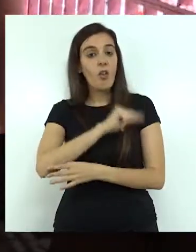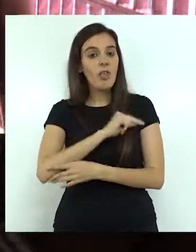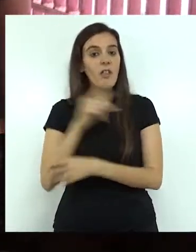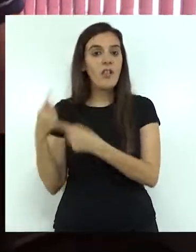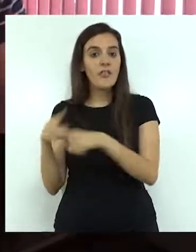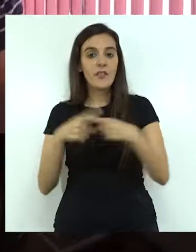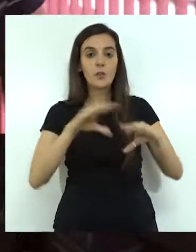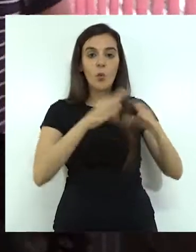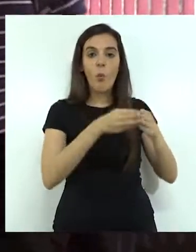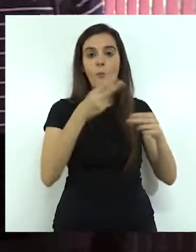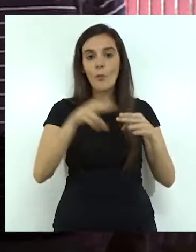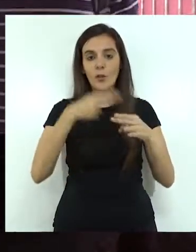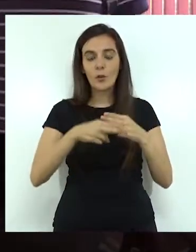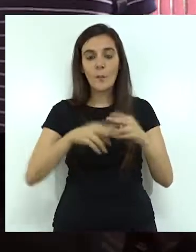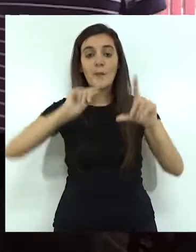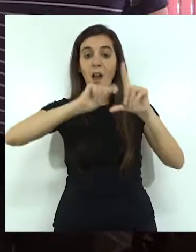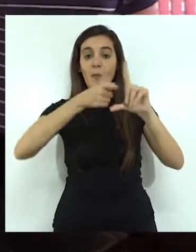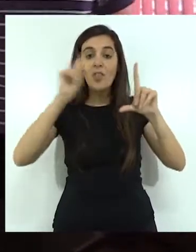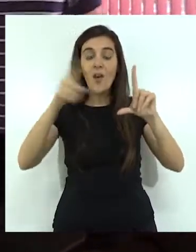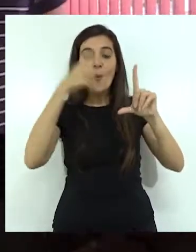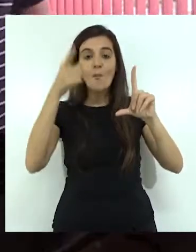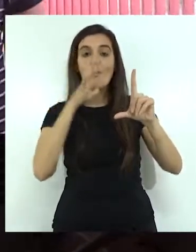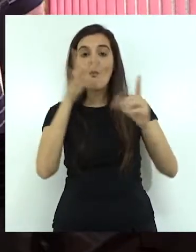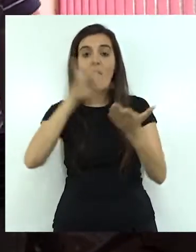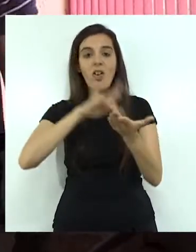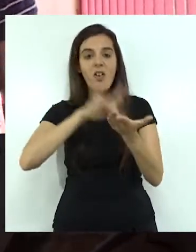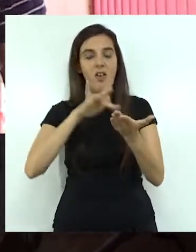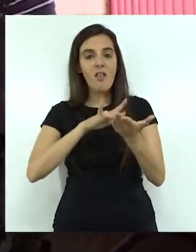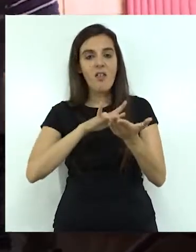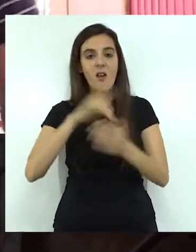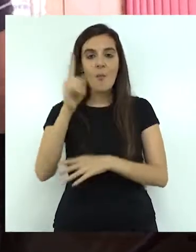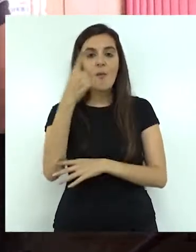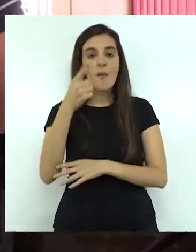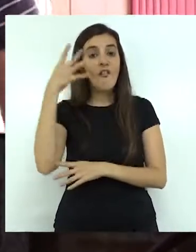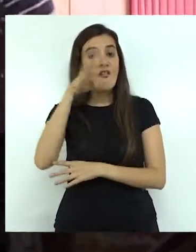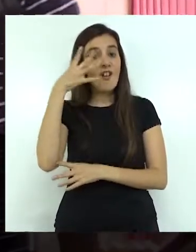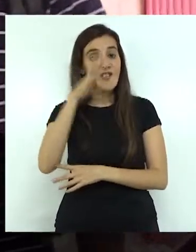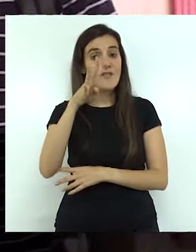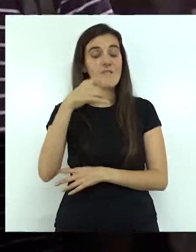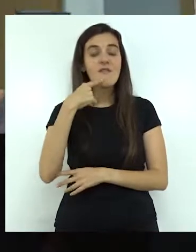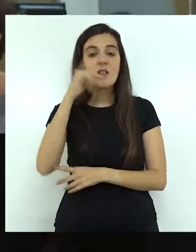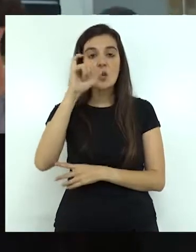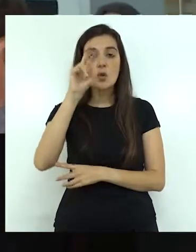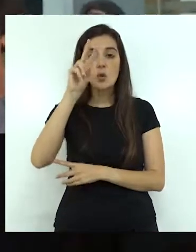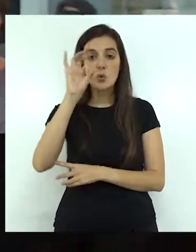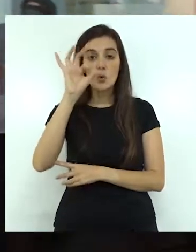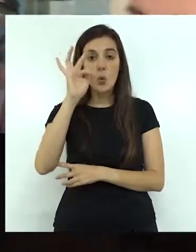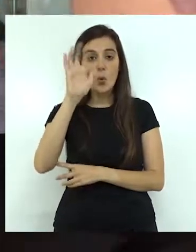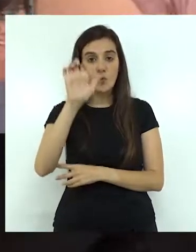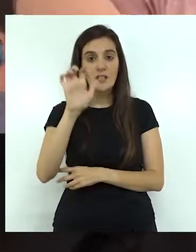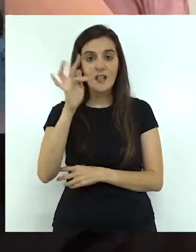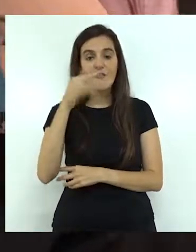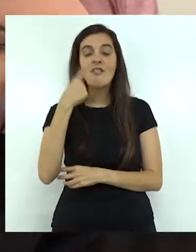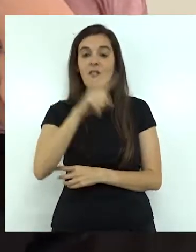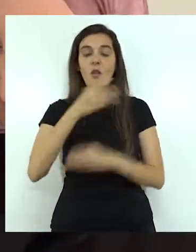mdf fue el primero en llegar a la sede de la junta electoral fatima hamed y giuseppe debut lo hicieron bueno acabamos de recoger